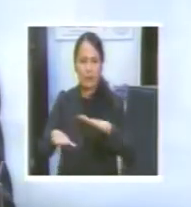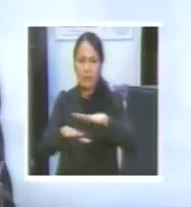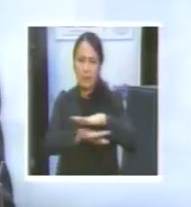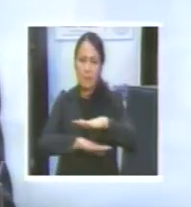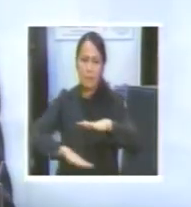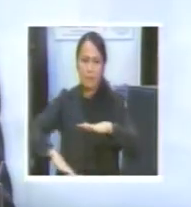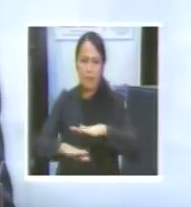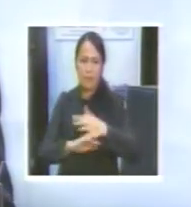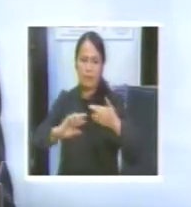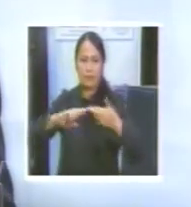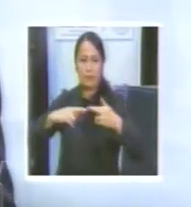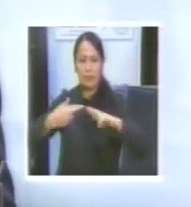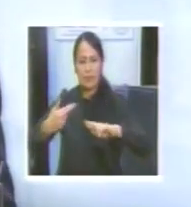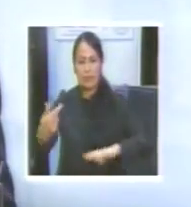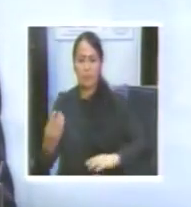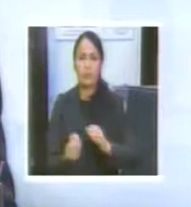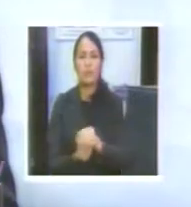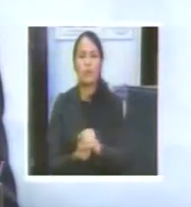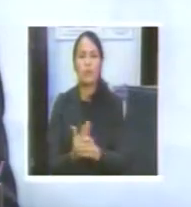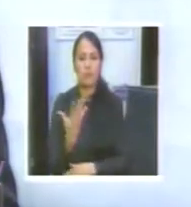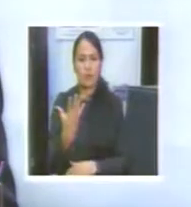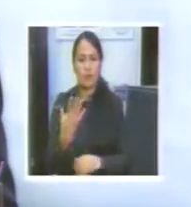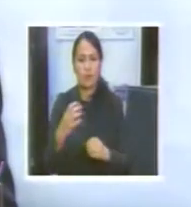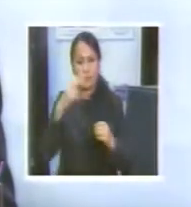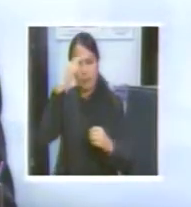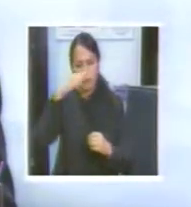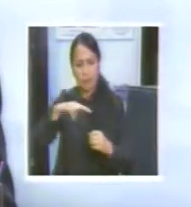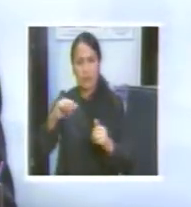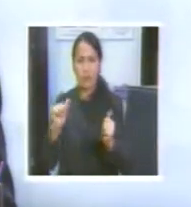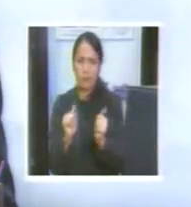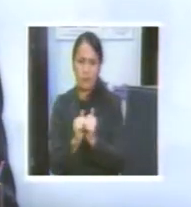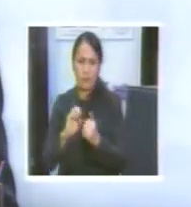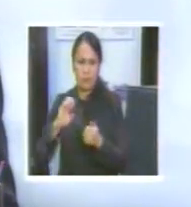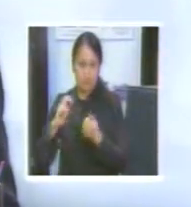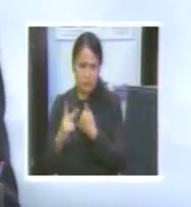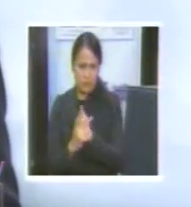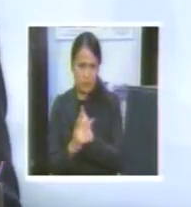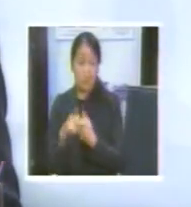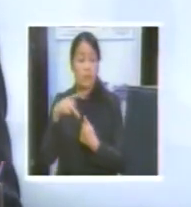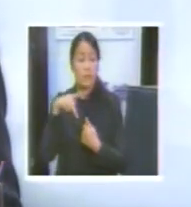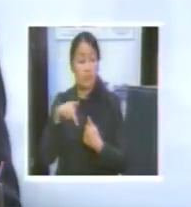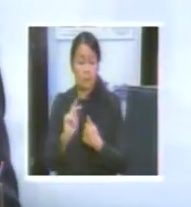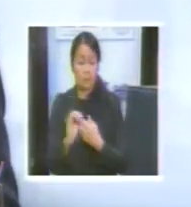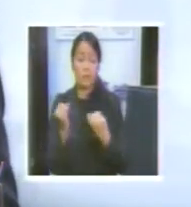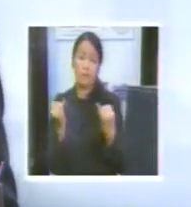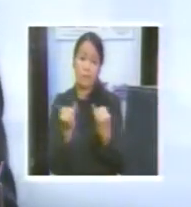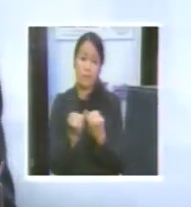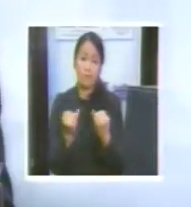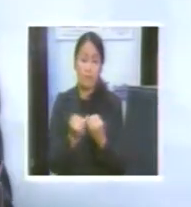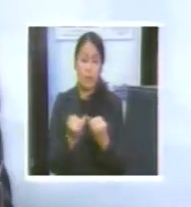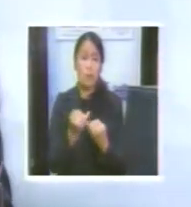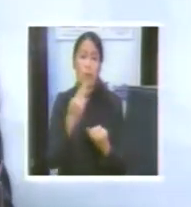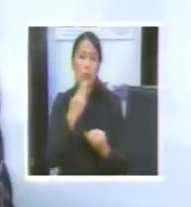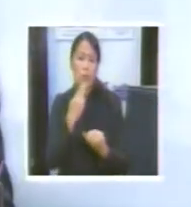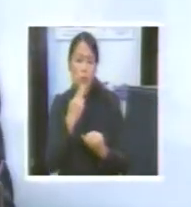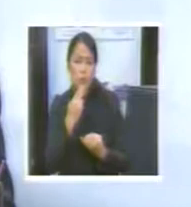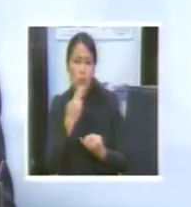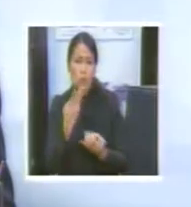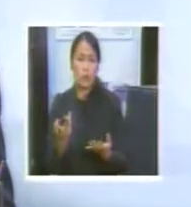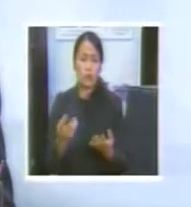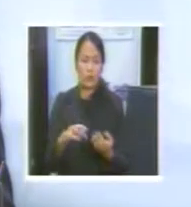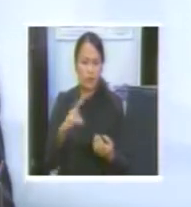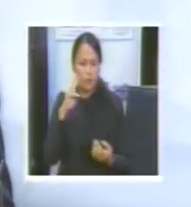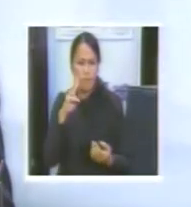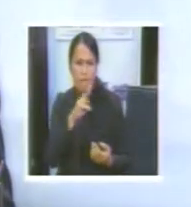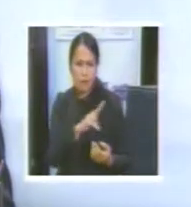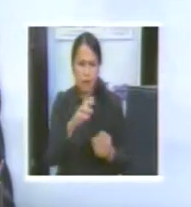la base de una relación renovada entre Europa y México. Sin embargo, también resulta útil constatar las diversas